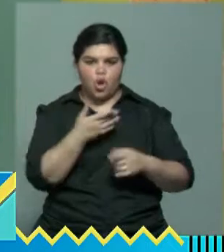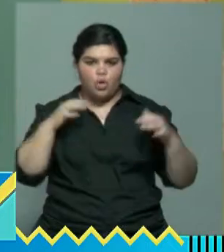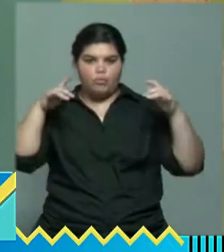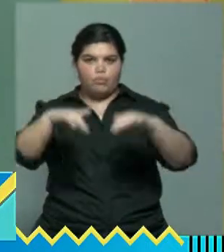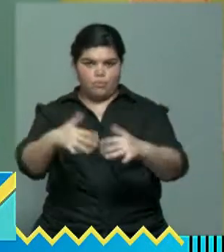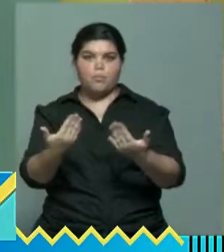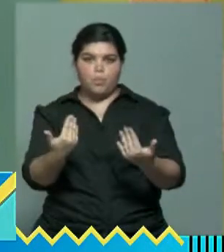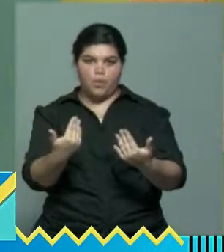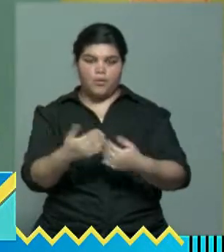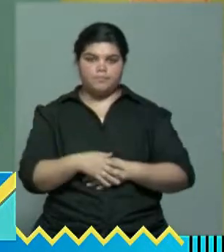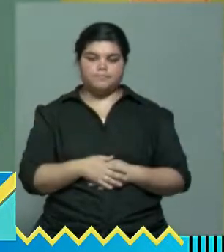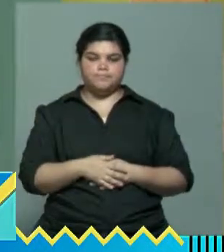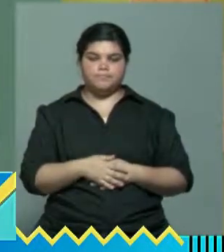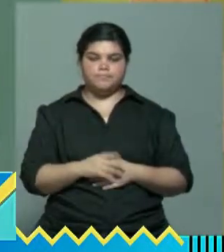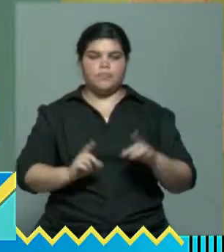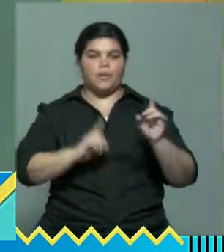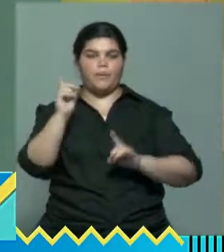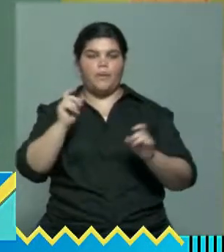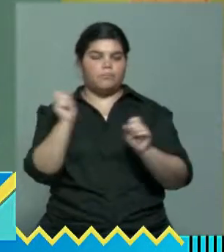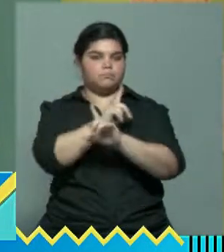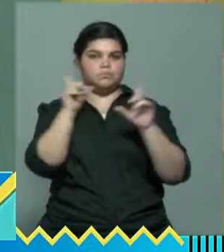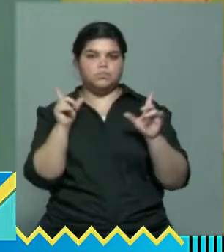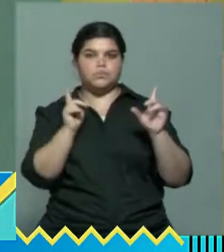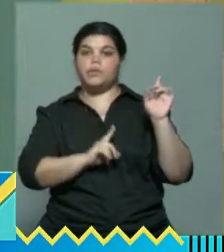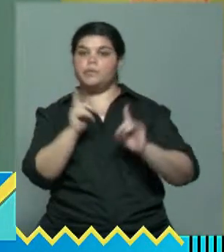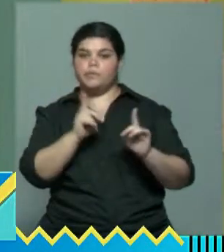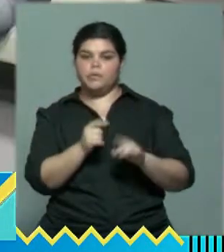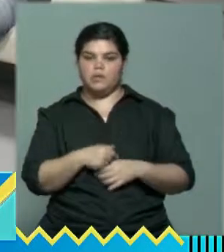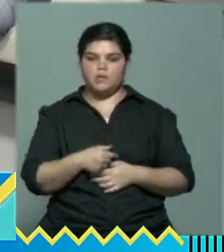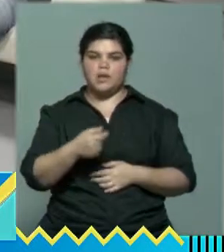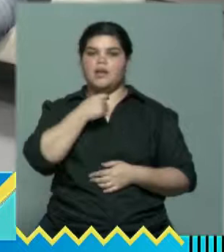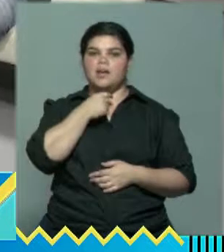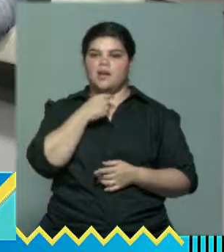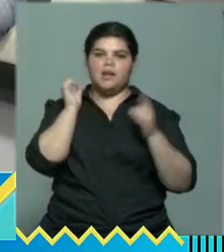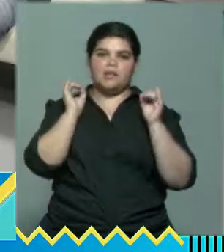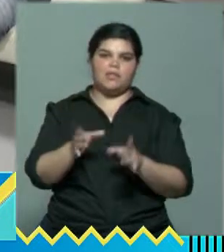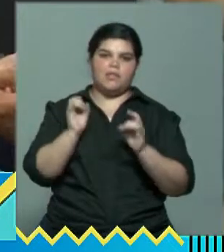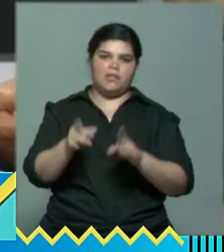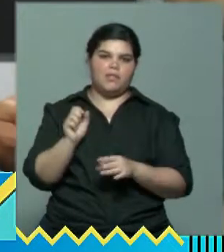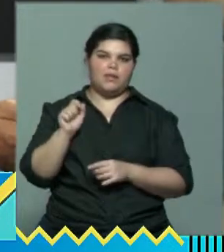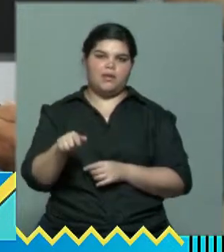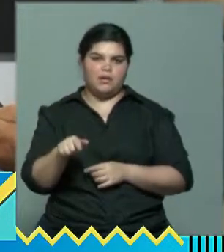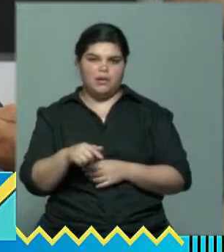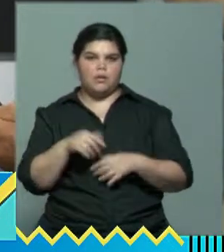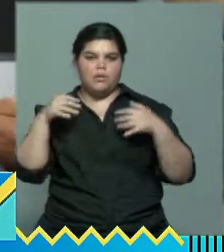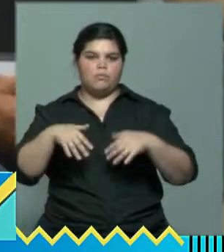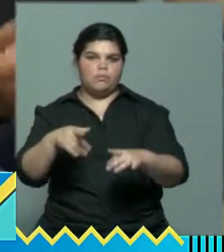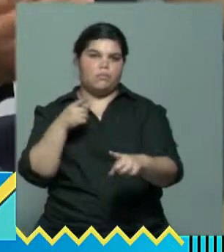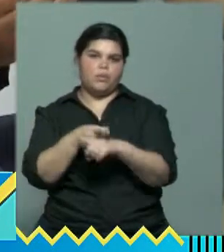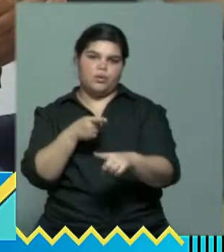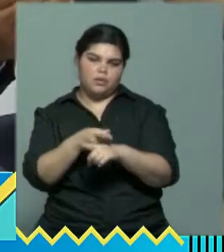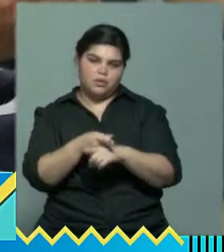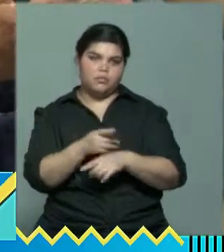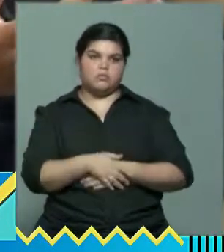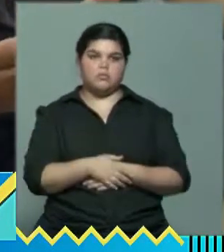supuesto, cuáles fueron las reacciones, y fue que se quería criminalizar la protesta, que no se